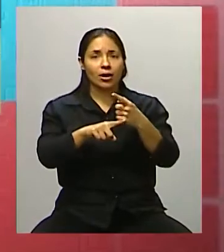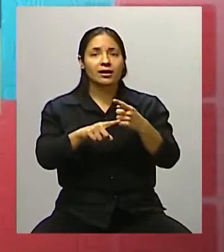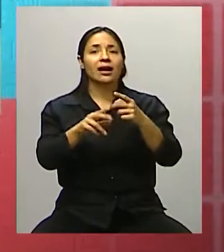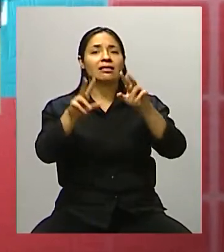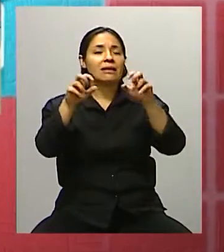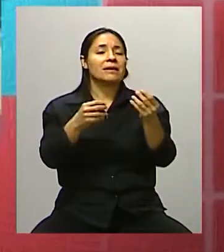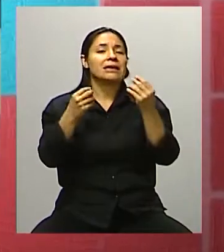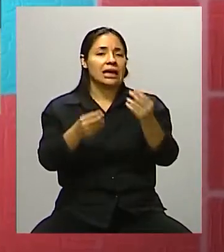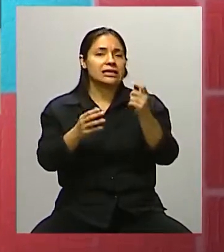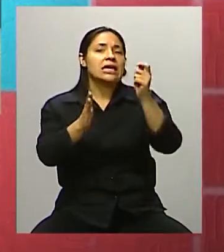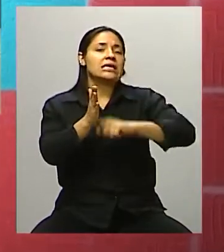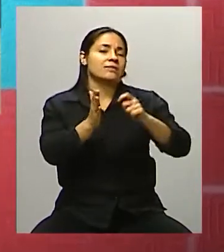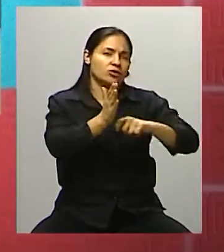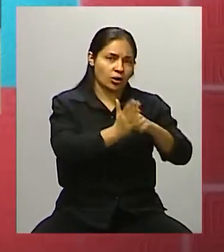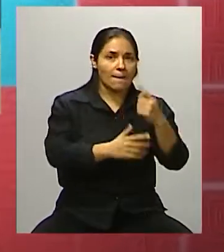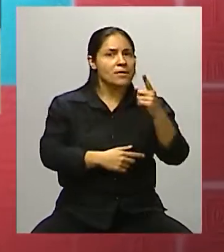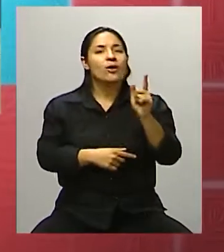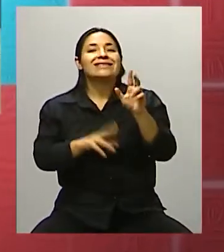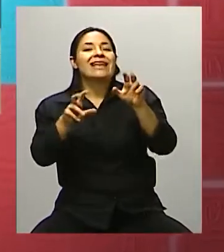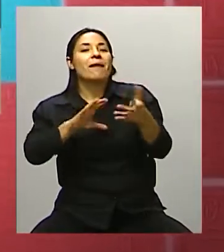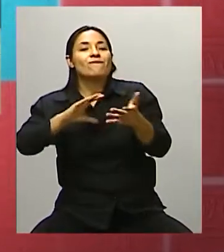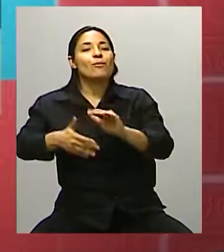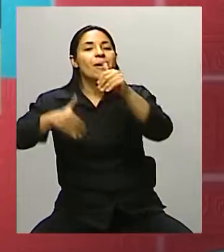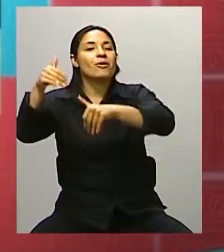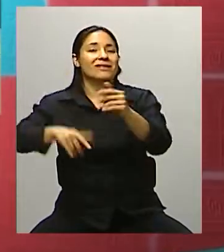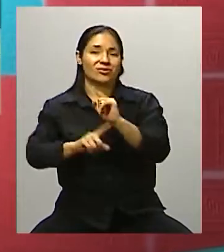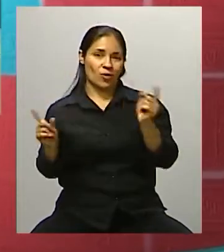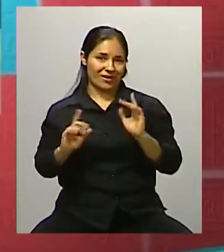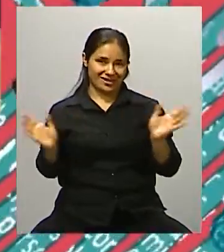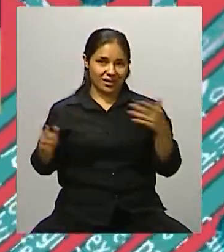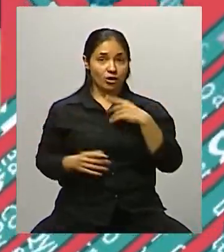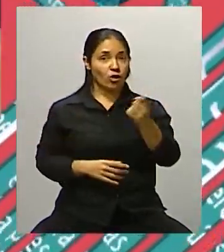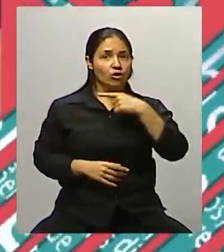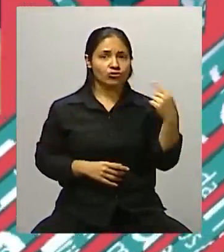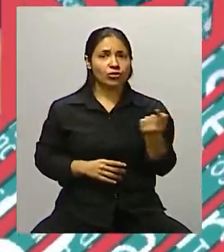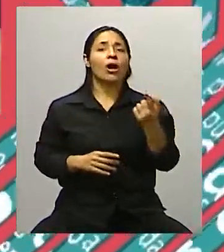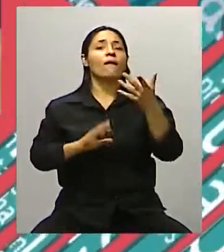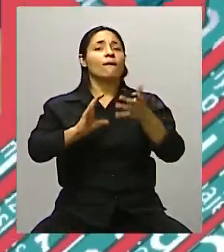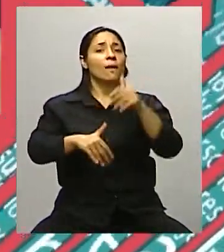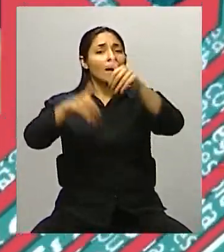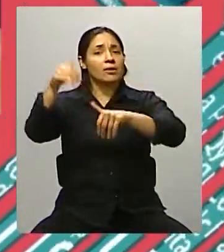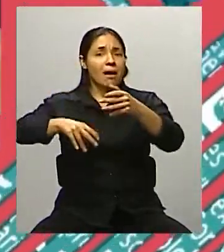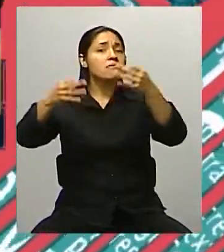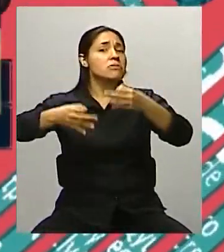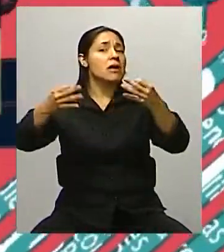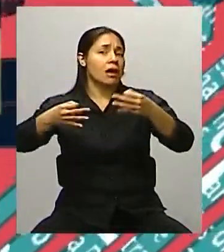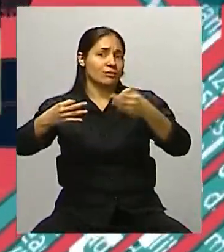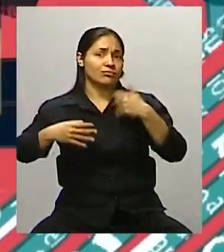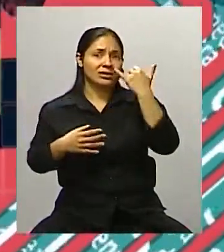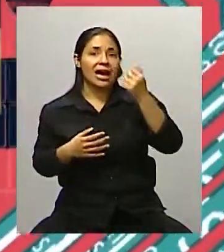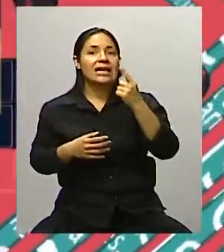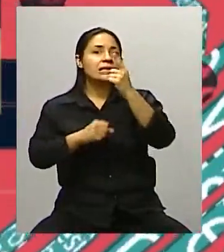proscripción, pero no del sistema electoral. Tenemos un sistema electoral que en sí funciona bien, que está testeado por más de medio